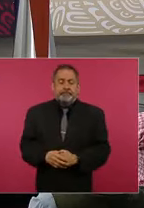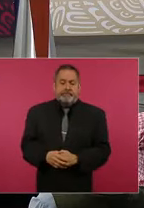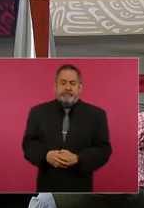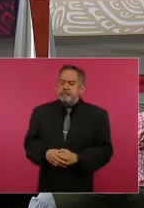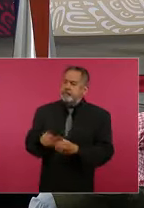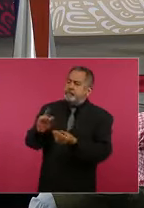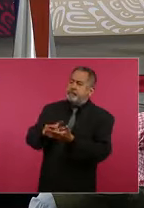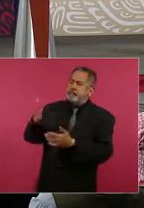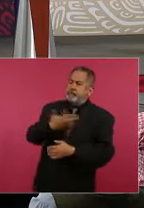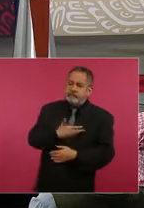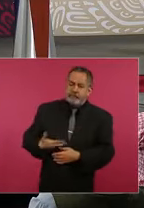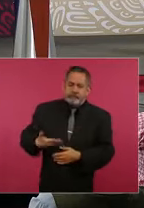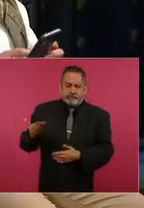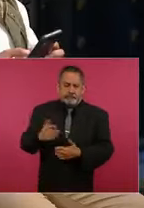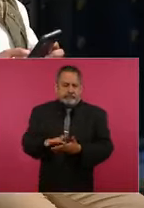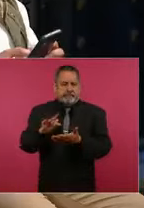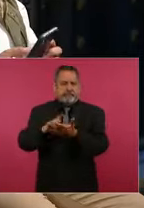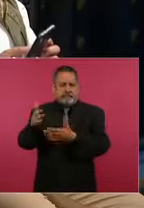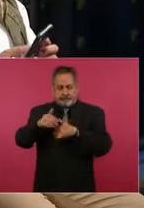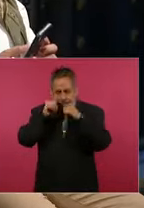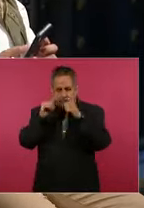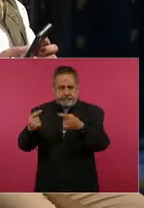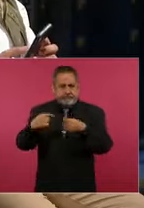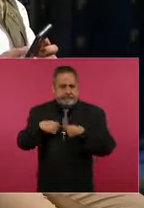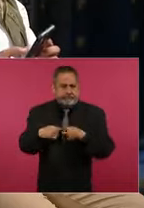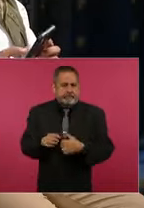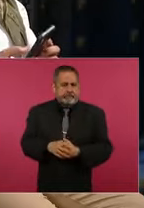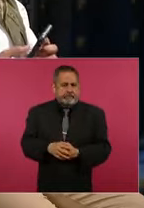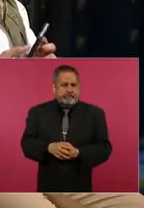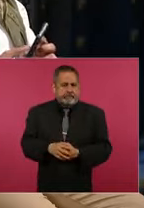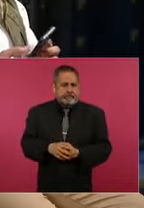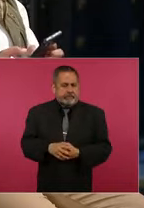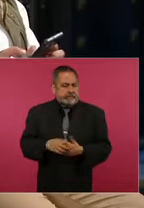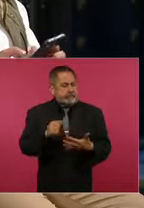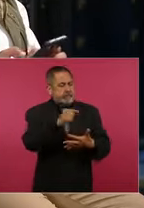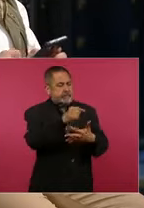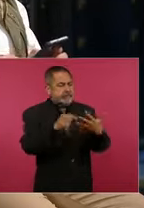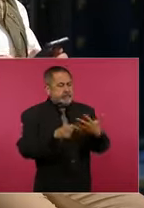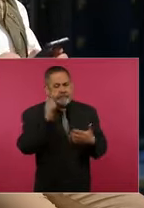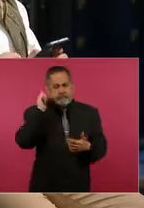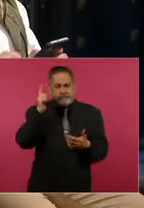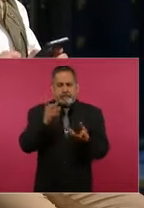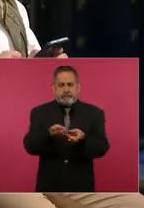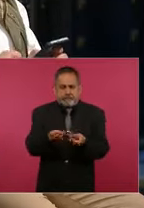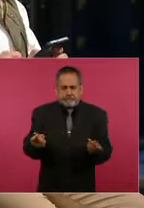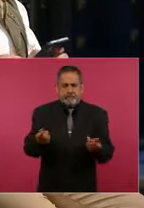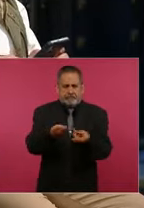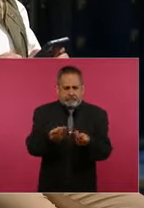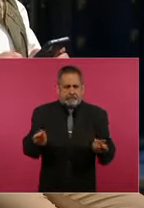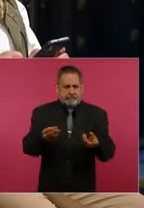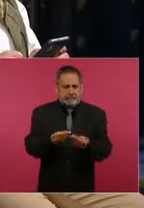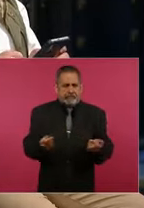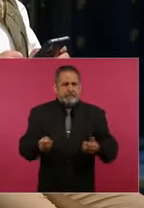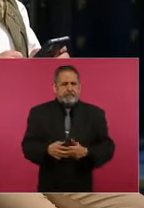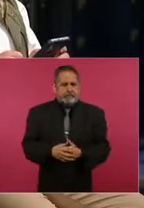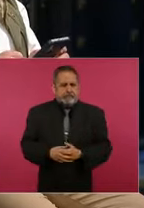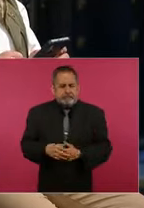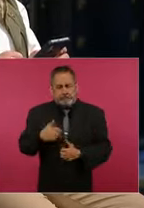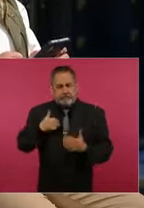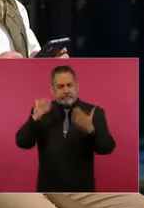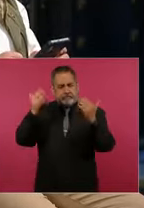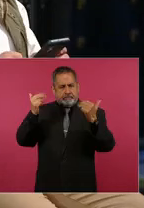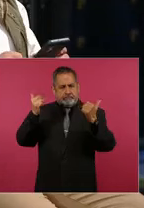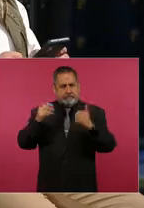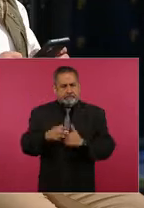gracias, presidente. Agradezco su atención y que los casos se vayan resueltos. Ya con esto me despido